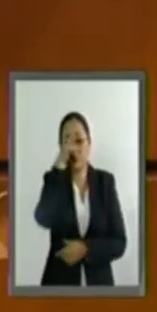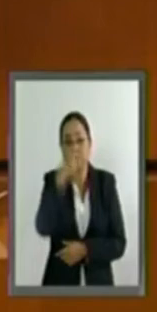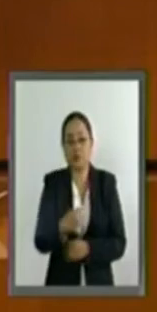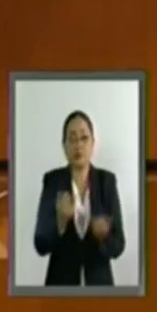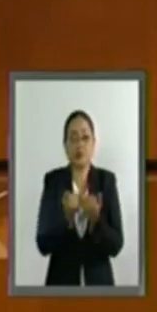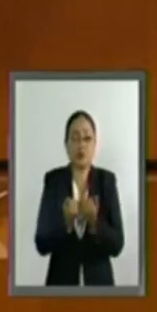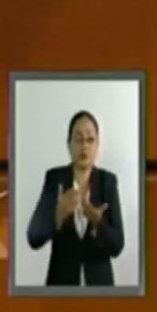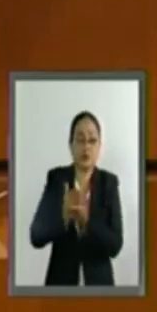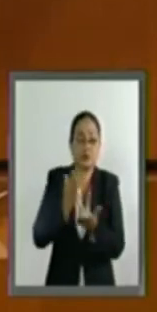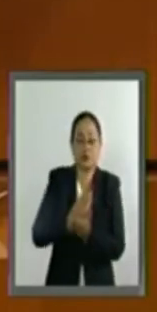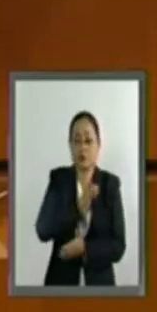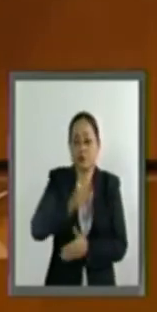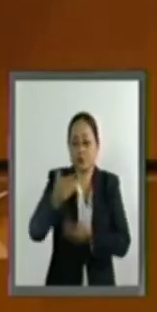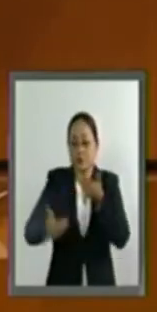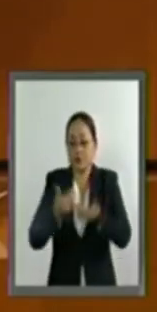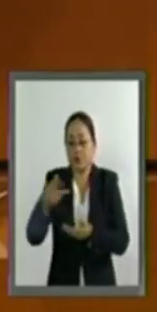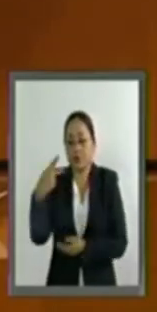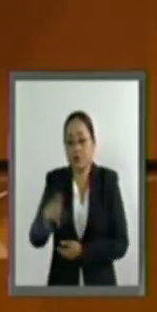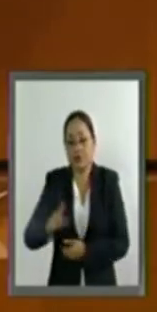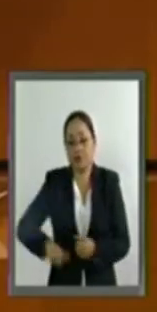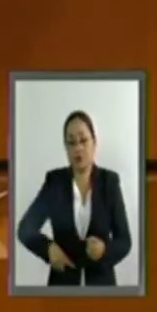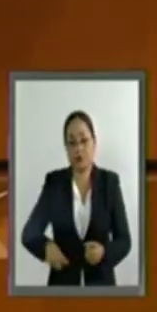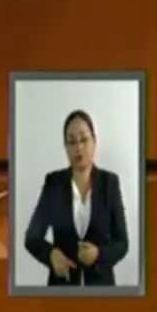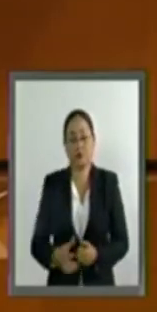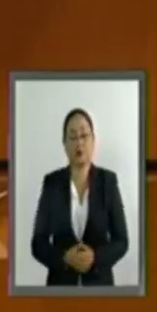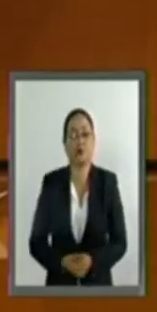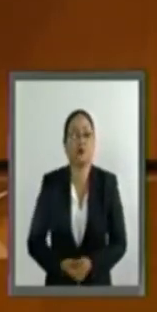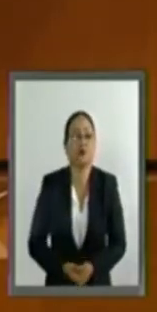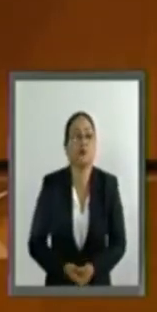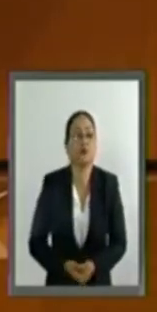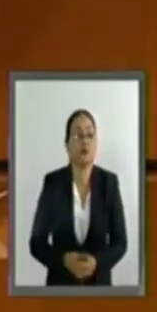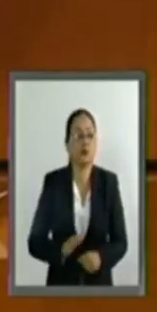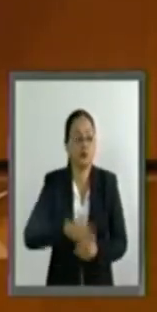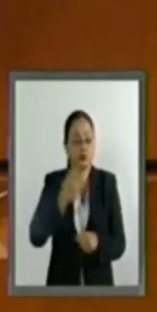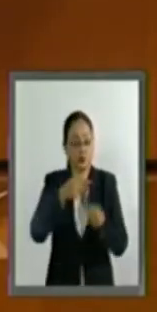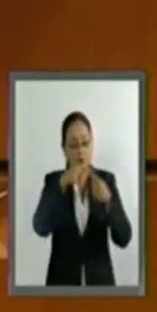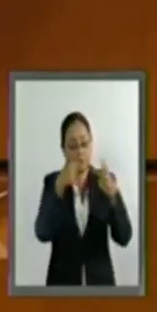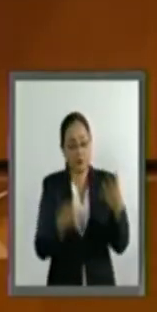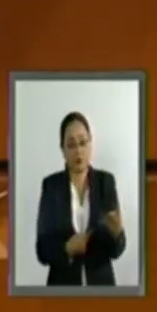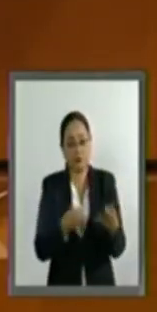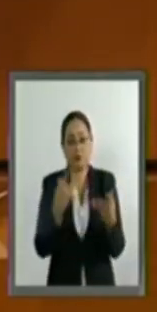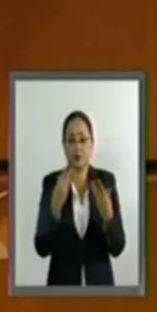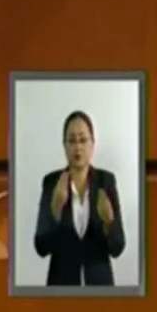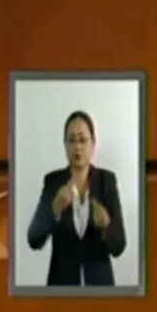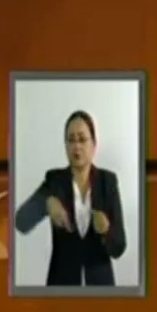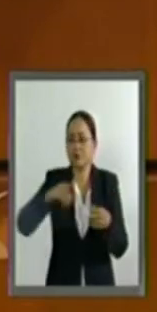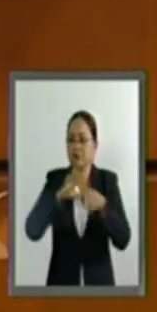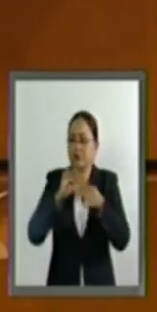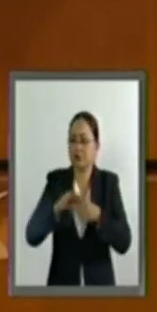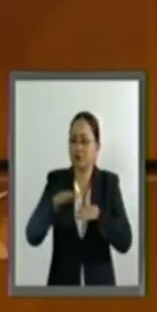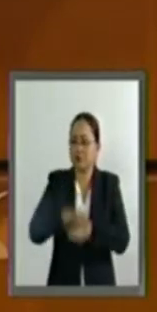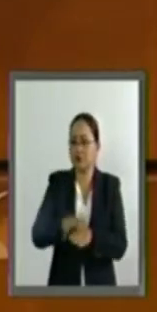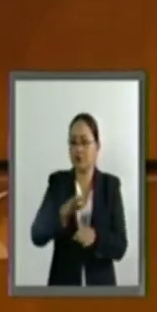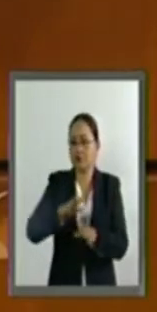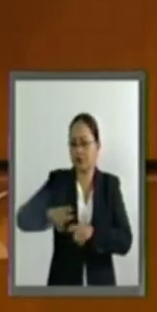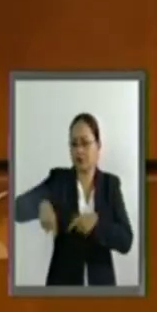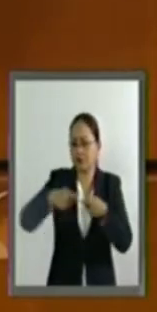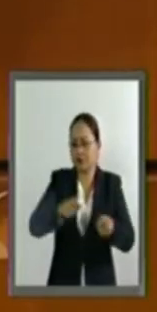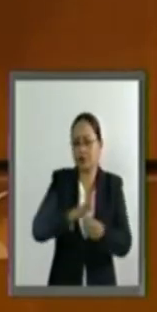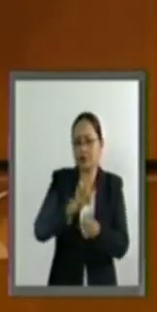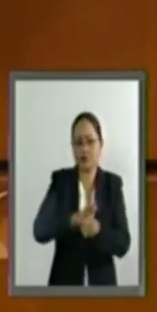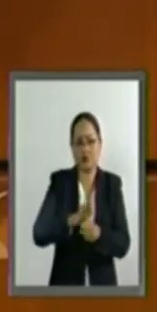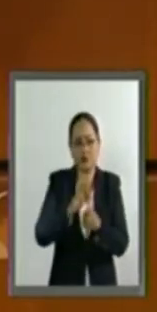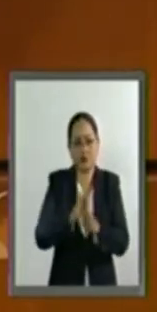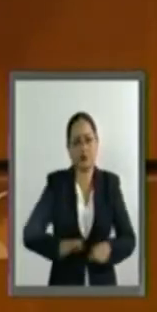el acceso a los servicios públicos. En esas previsiones, también mucho se ha hablado de otorgar las facilidades